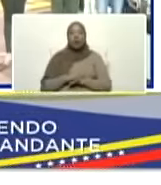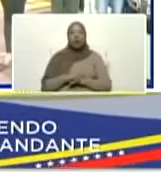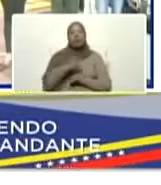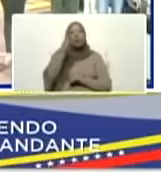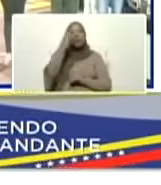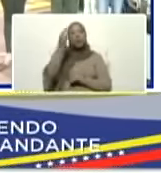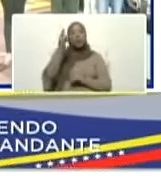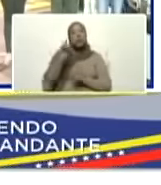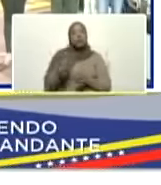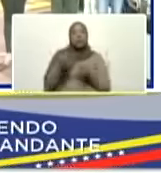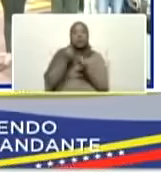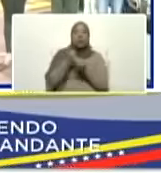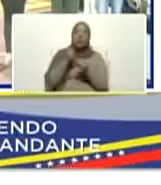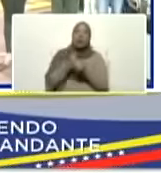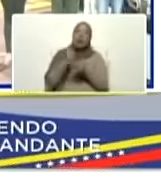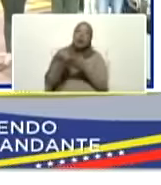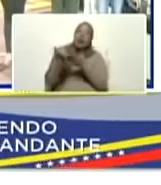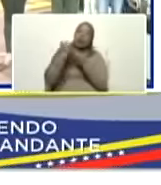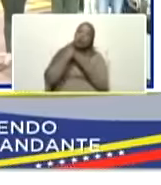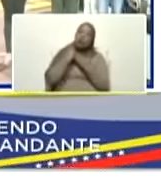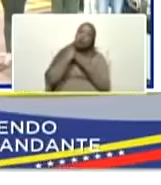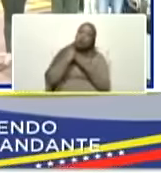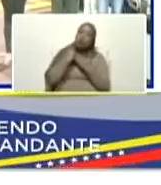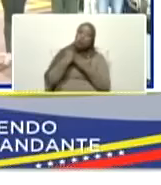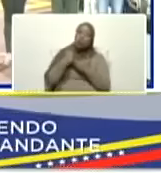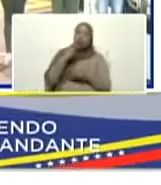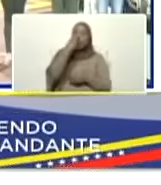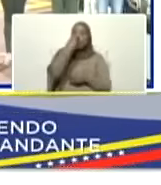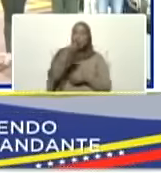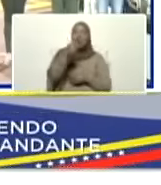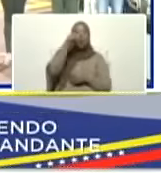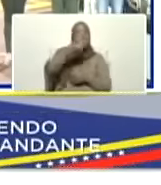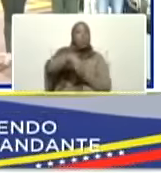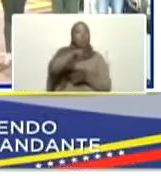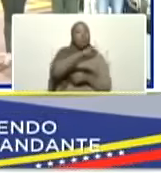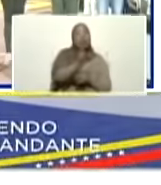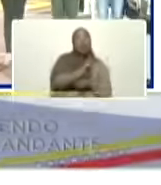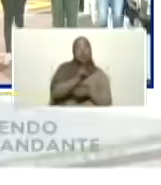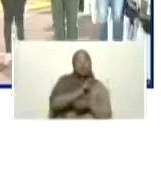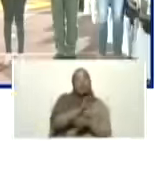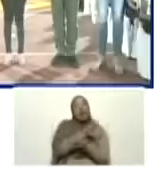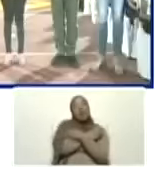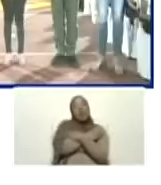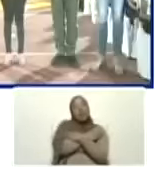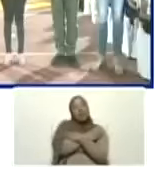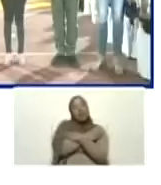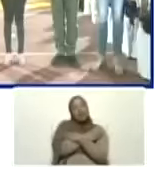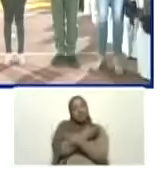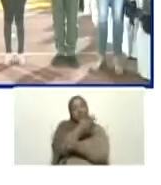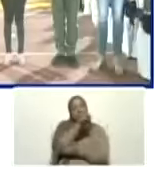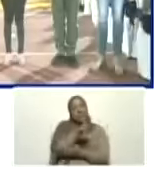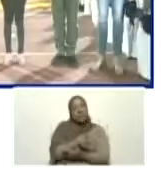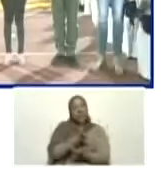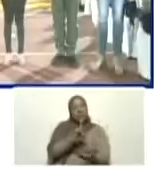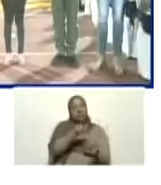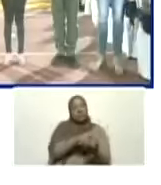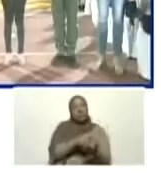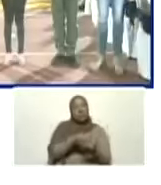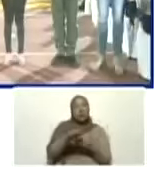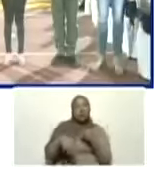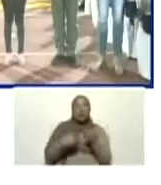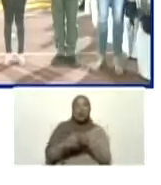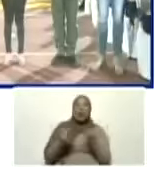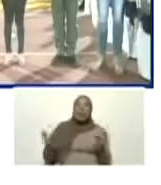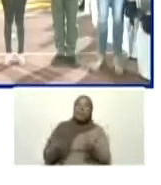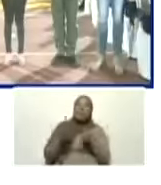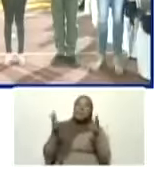me permita y me favorezca ir a Casa Coima muy pronto para darle el abrazo yo personalmente. Hasta la